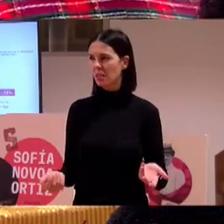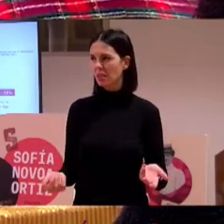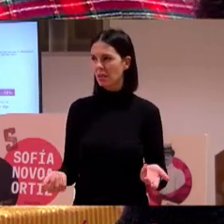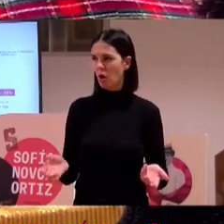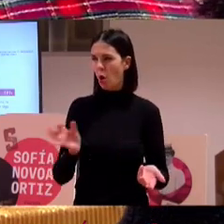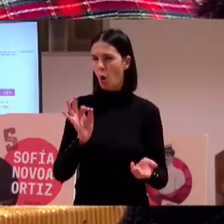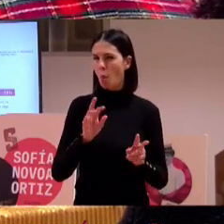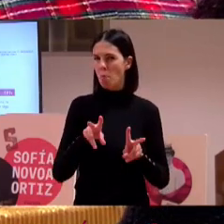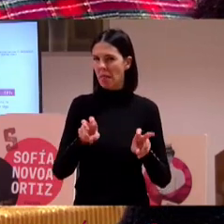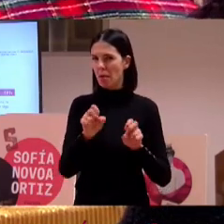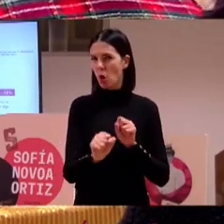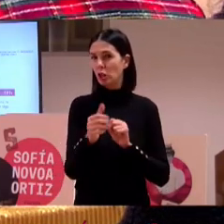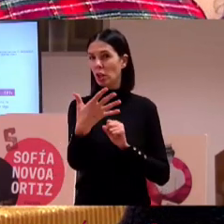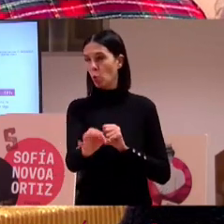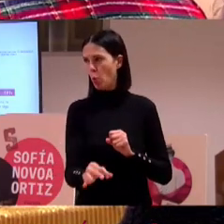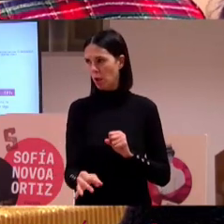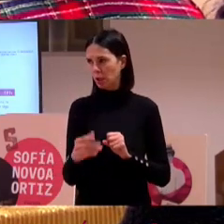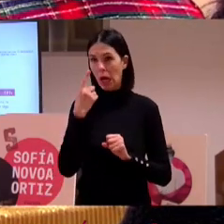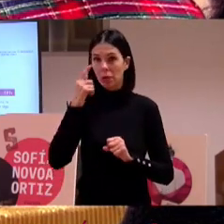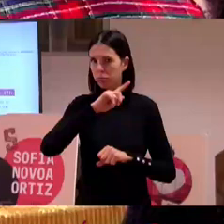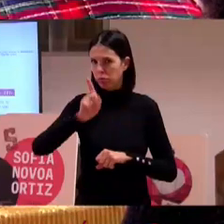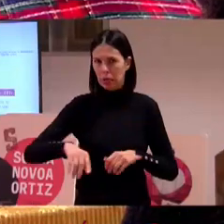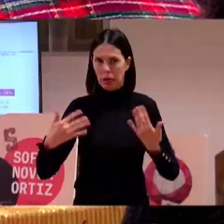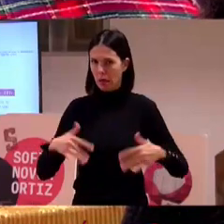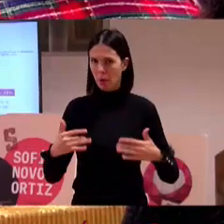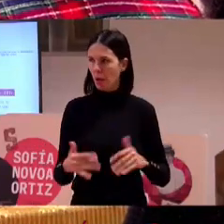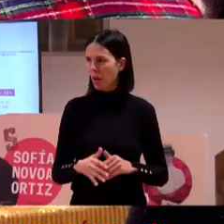o principios de los 50, brutal,